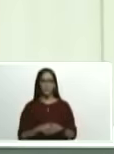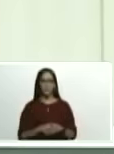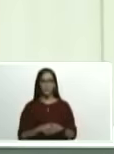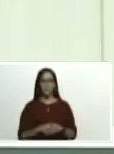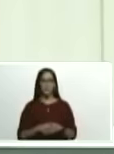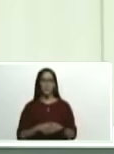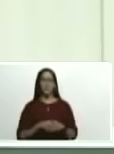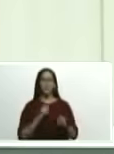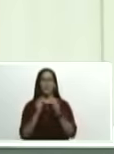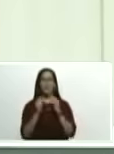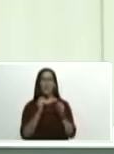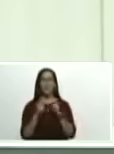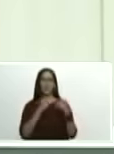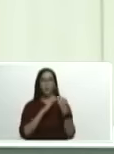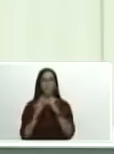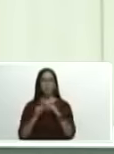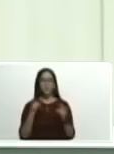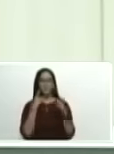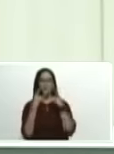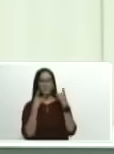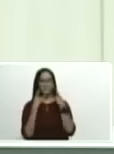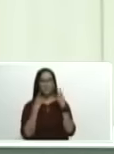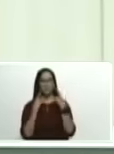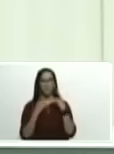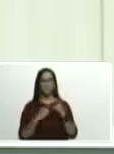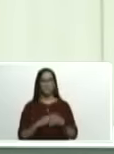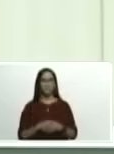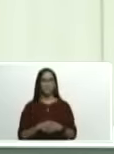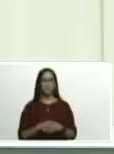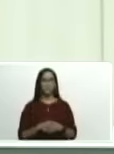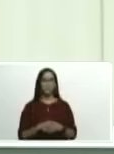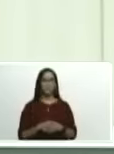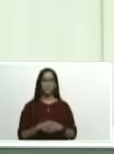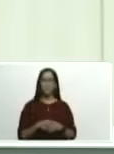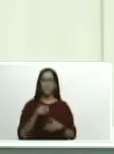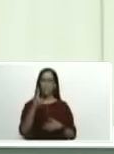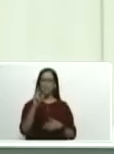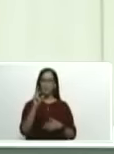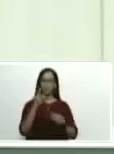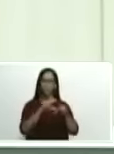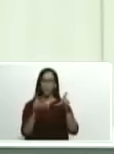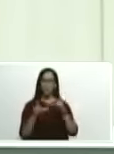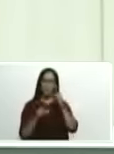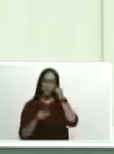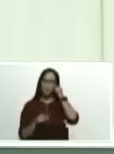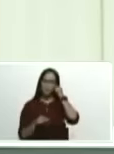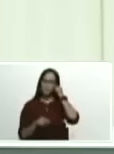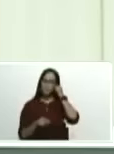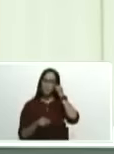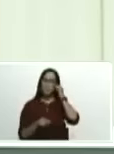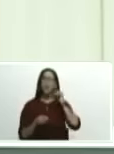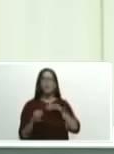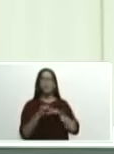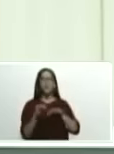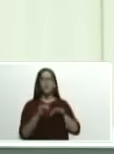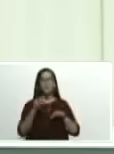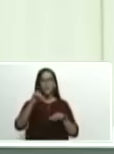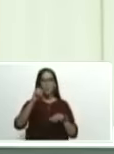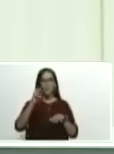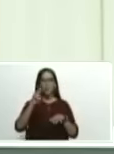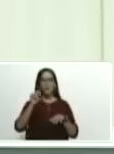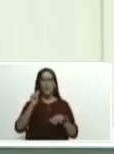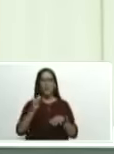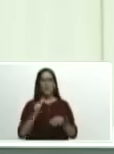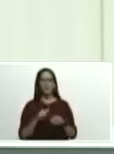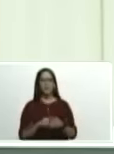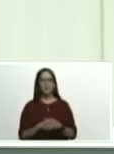Transferencia a las comunas para su reactivación. En segundo lugar, en el municipio Morán, El Tocuyo,